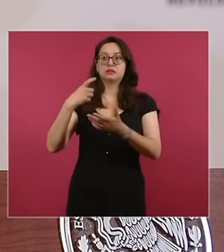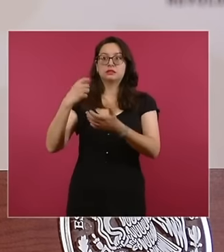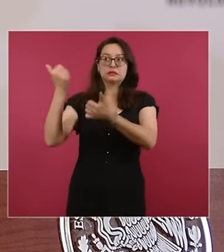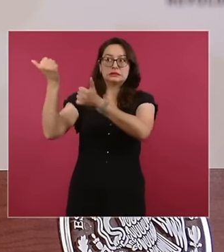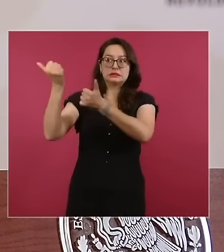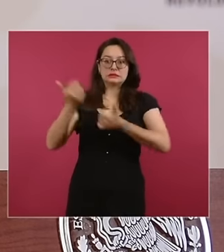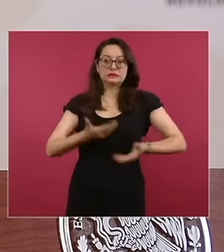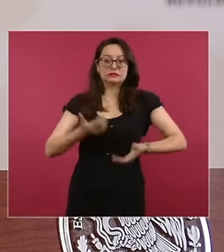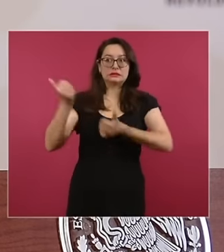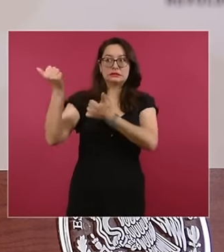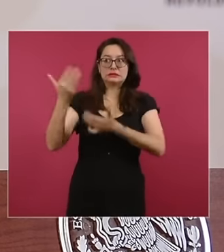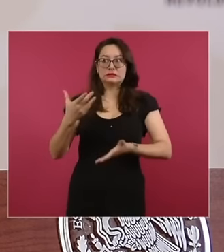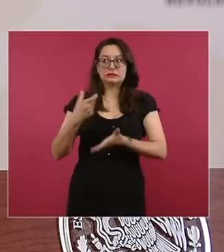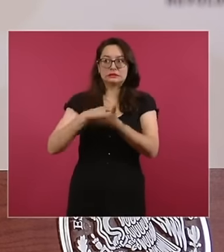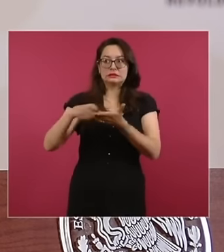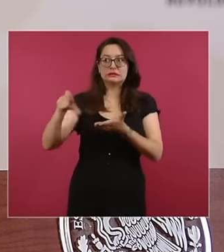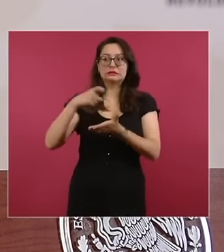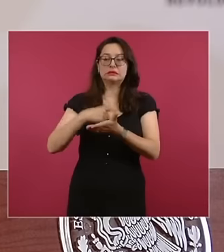Cuando llegamos,